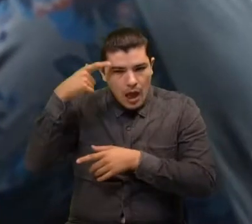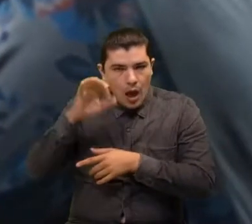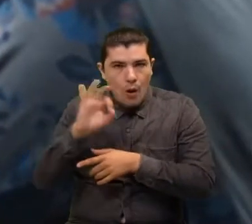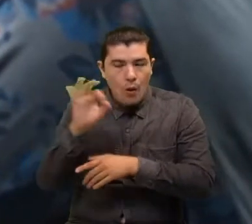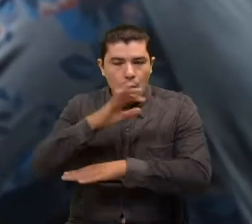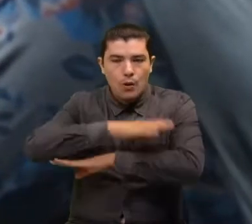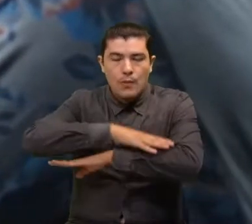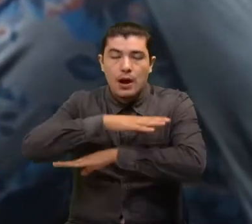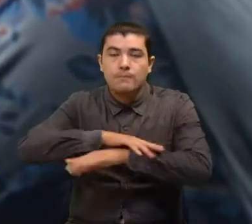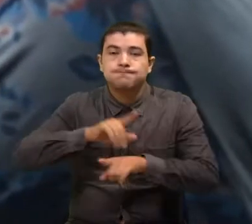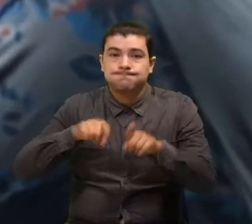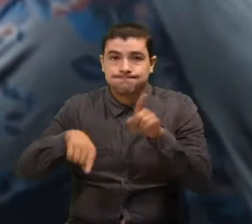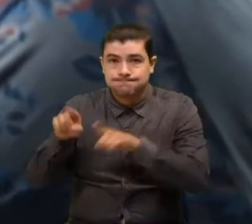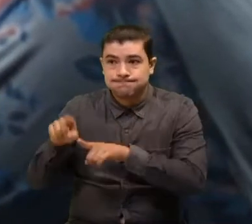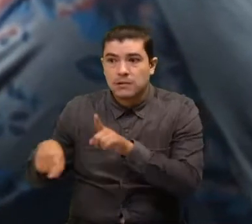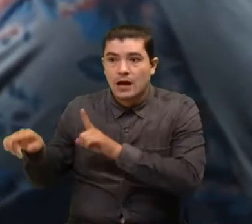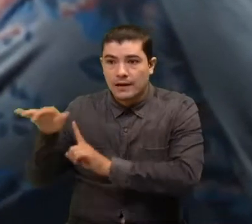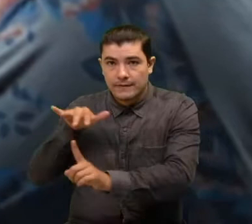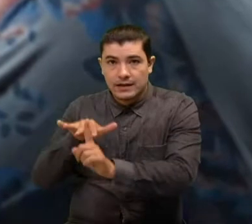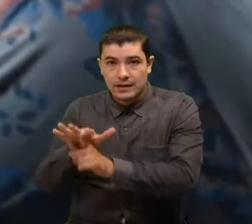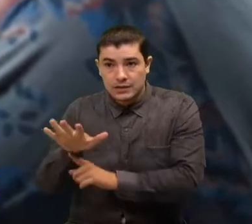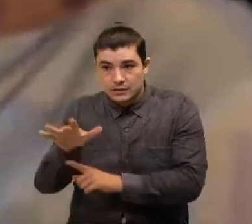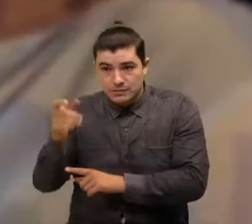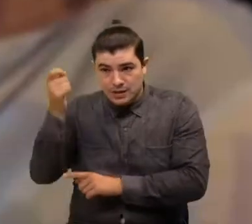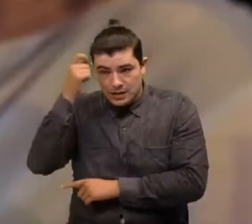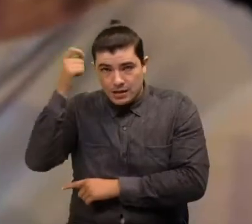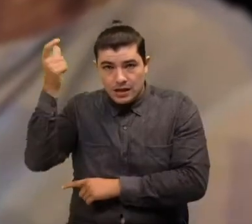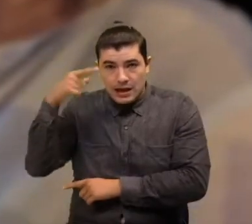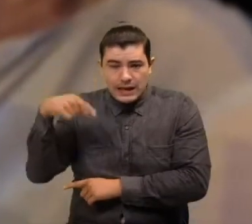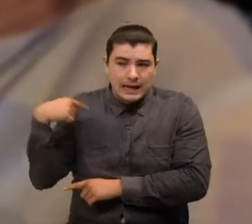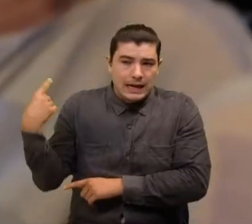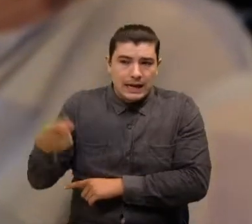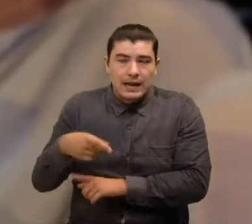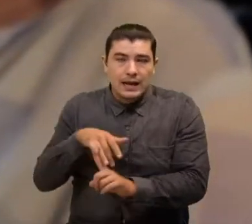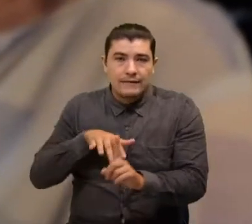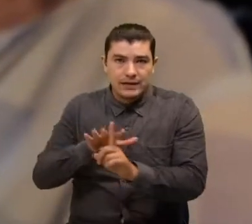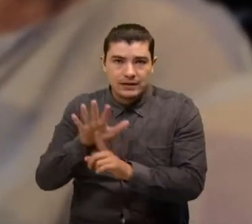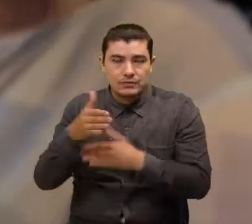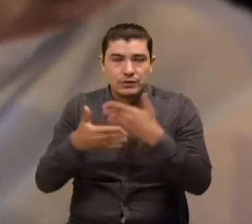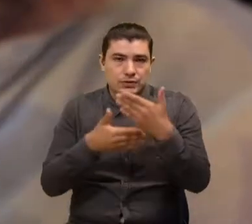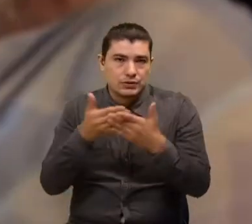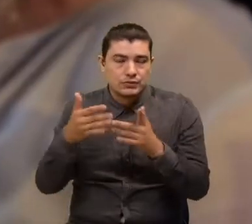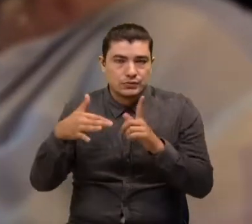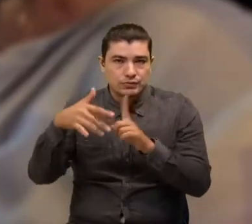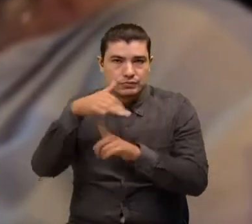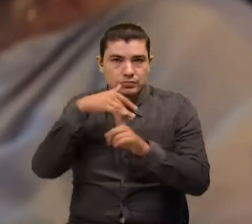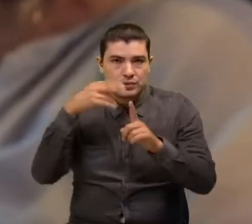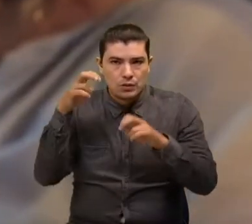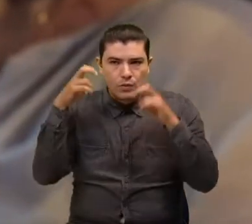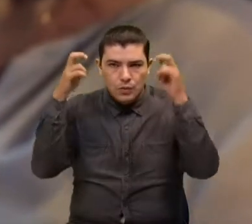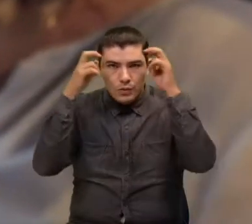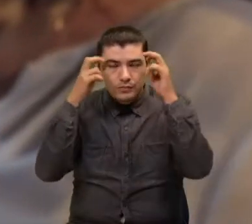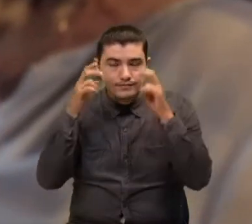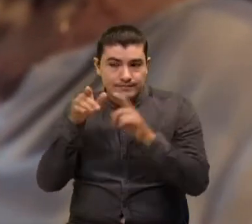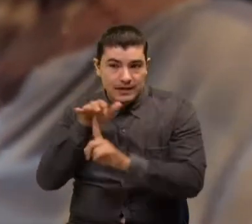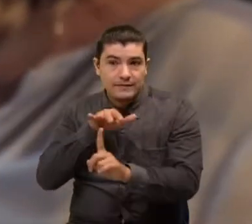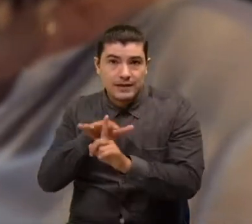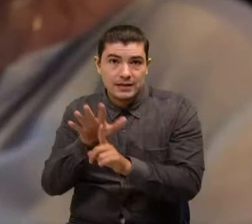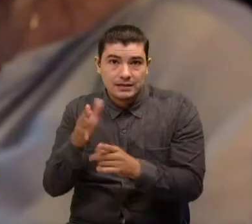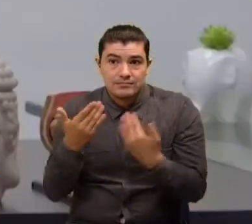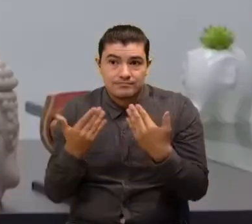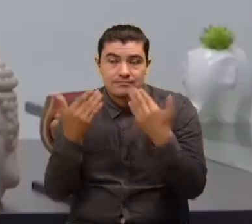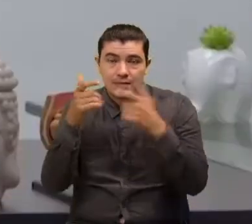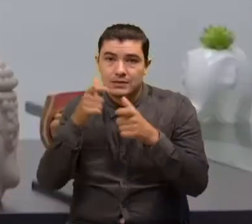comportamiento, que no es solamente evaluar la memoria como un ítem, sino toda la alteración en los dominios cognitivos que repercuten en el funcionamiento normal